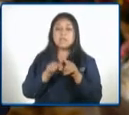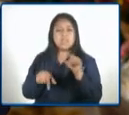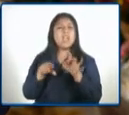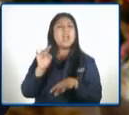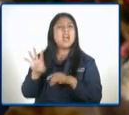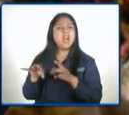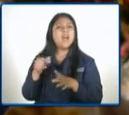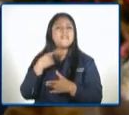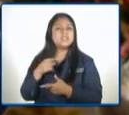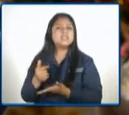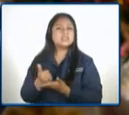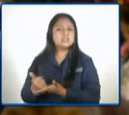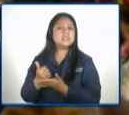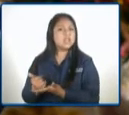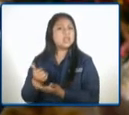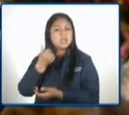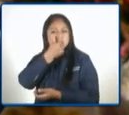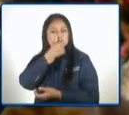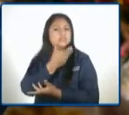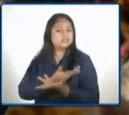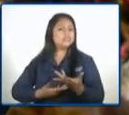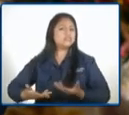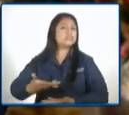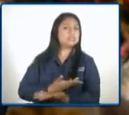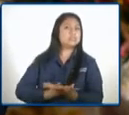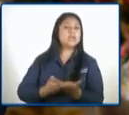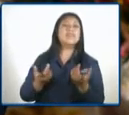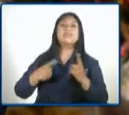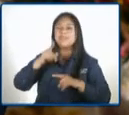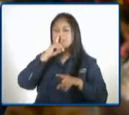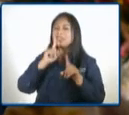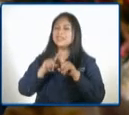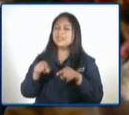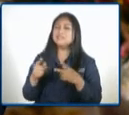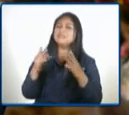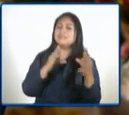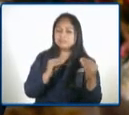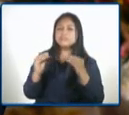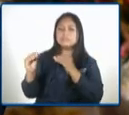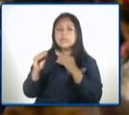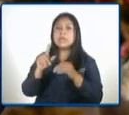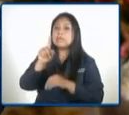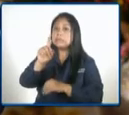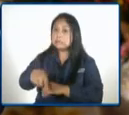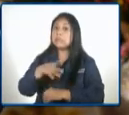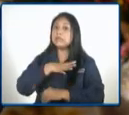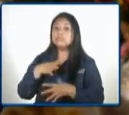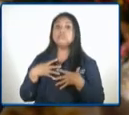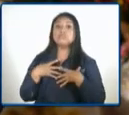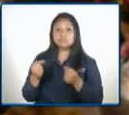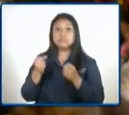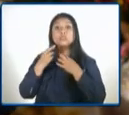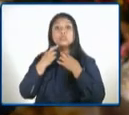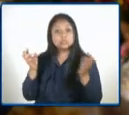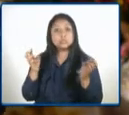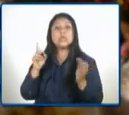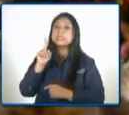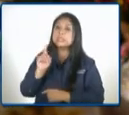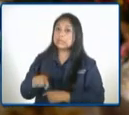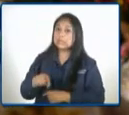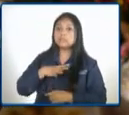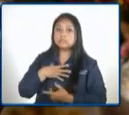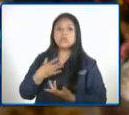también para que se movilicen recursos, pero es también una discusión que tiene que ver con la salud pública, que tiene que ver con la